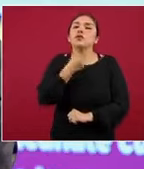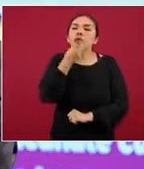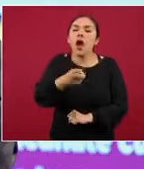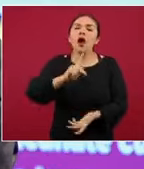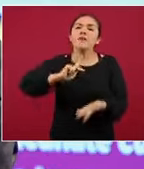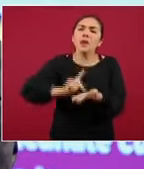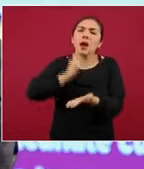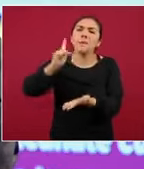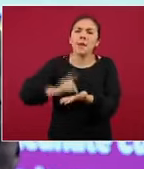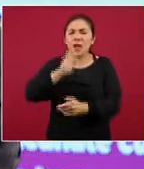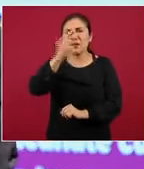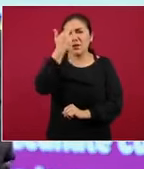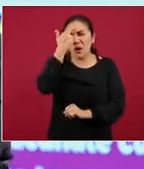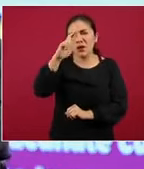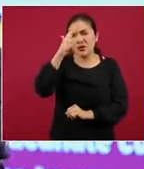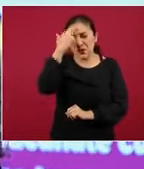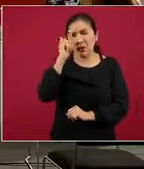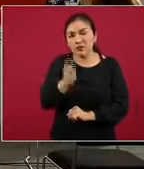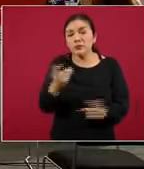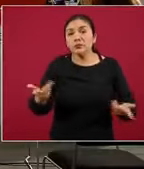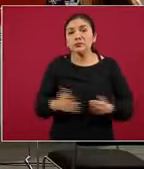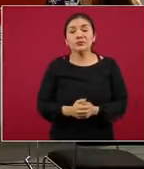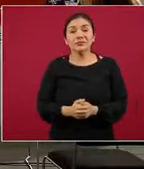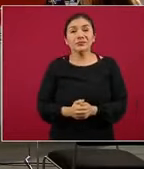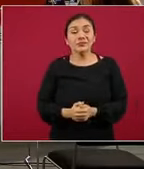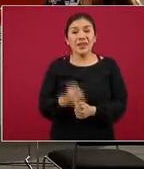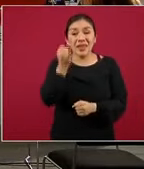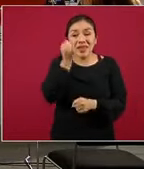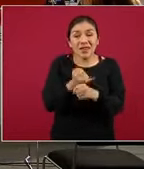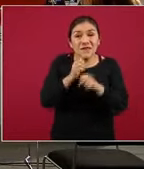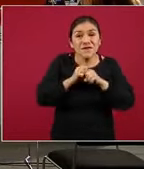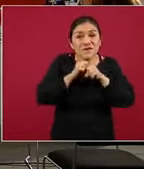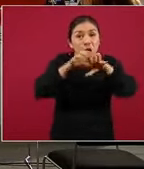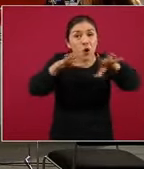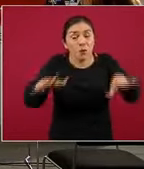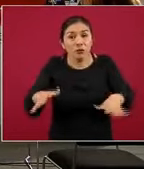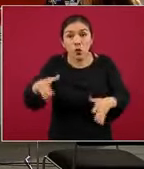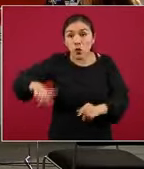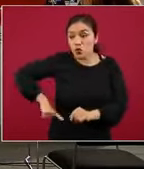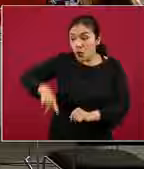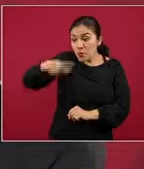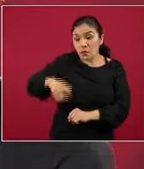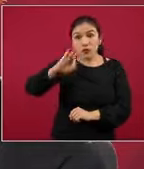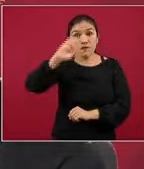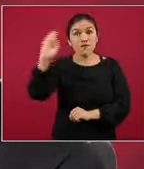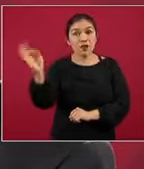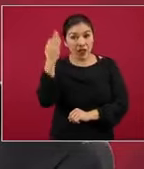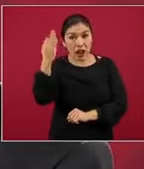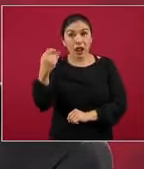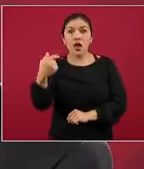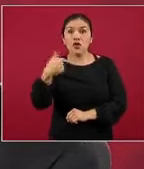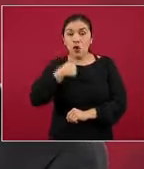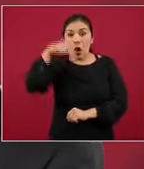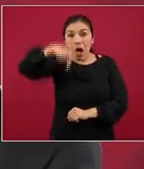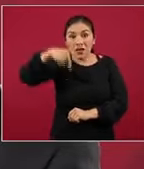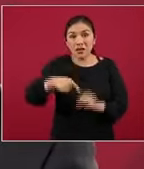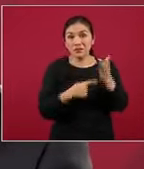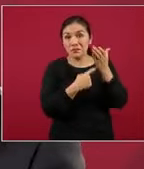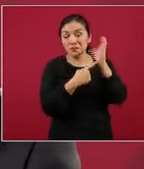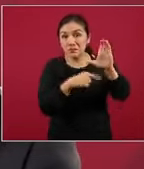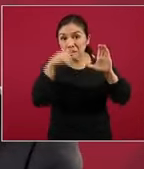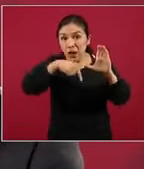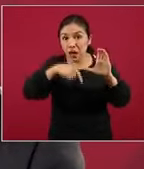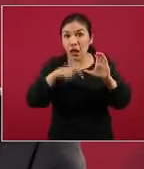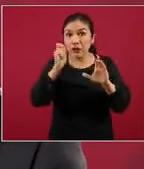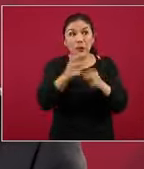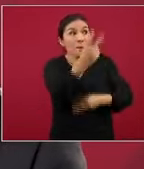una y otra vez, la información que tiene el gobierno federal, la que presentamos aquí, no